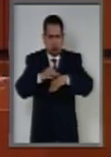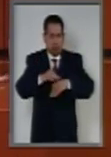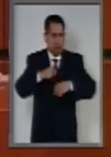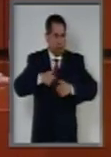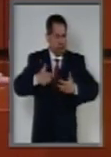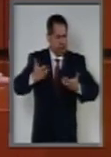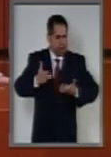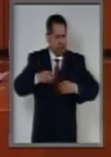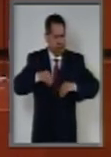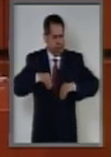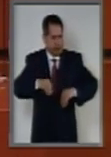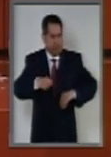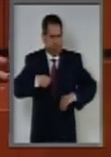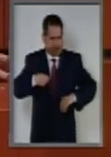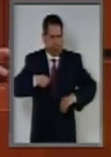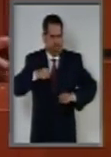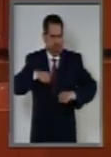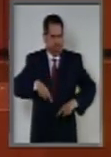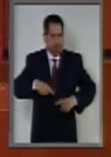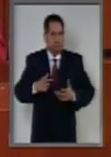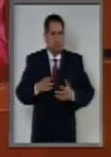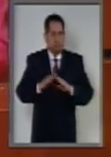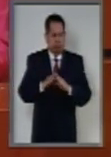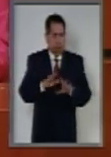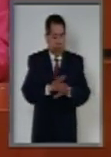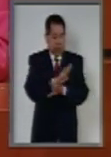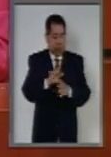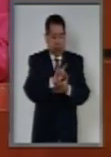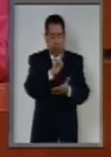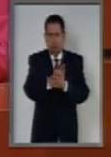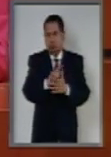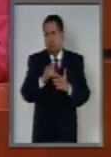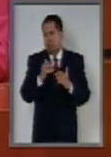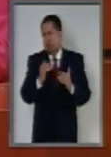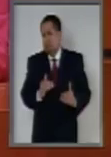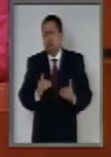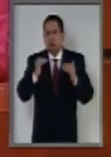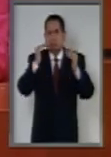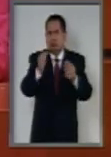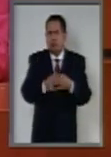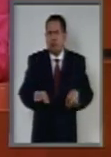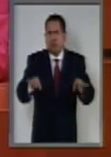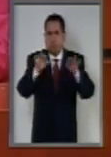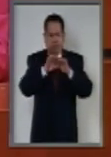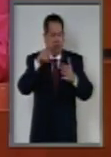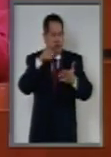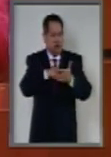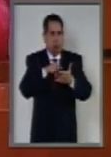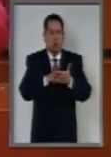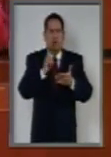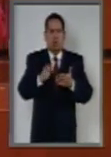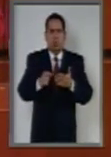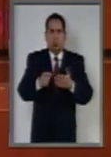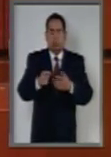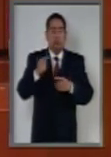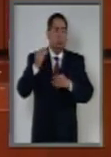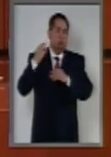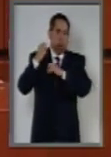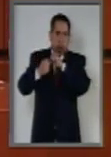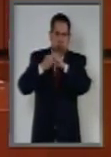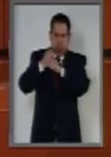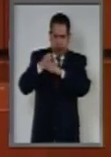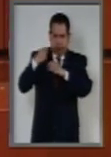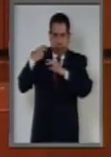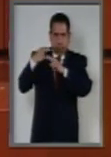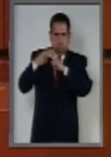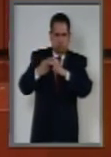autor de una gran reforma trascendental que en mucho tiempo